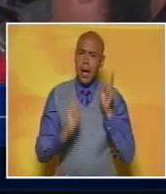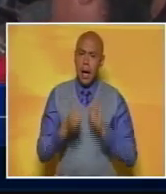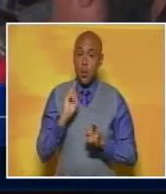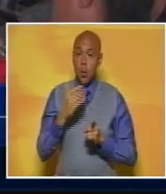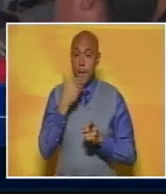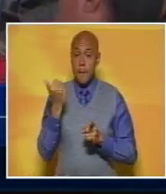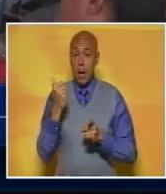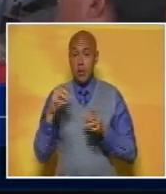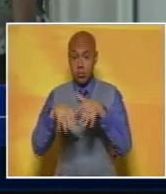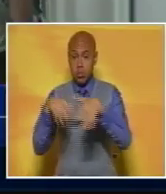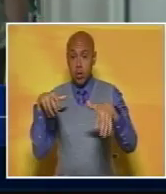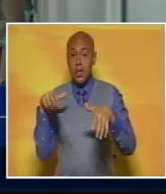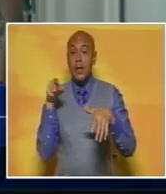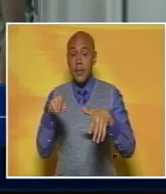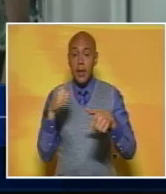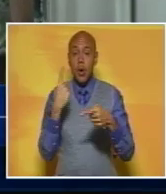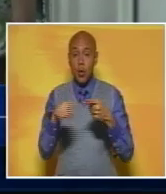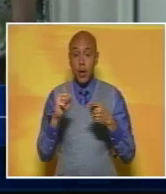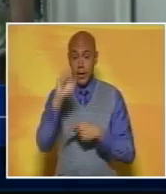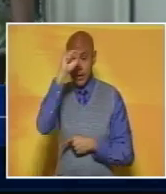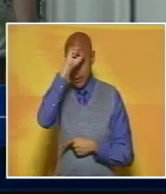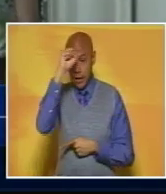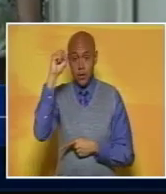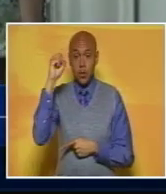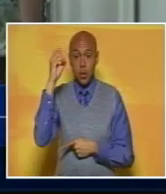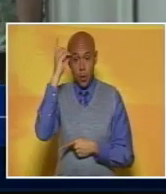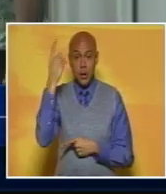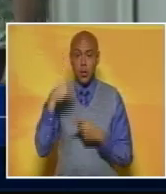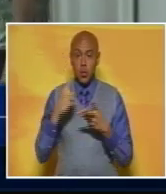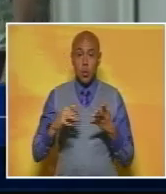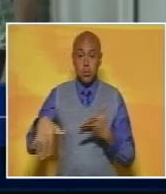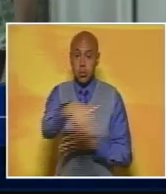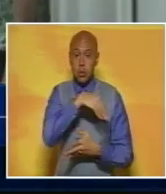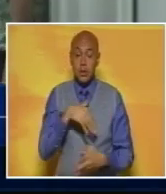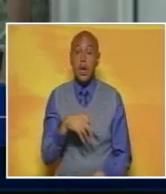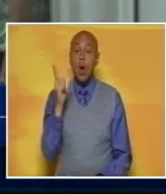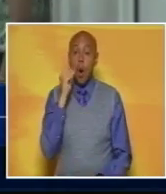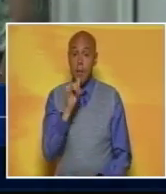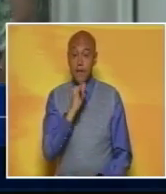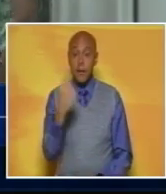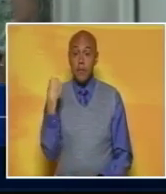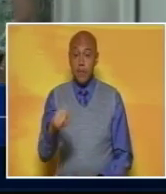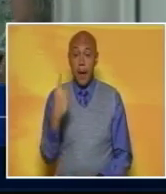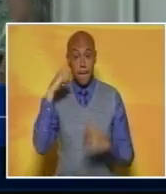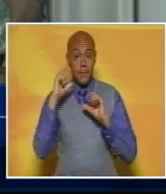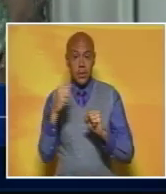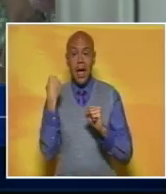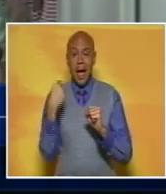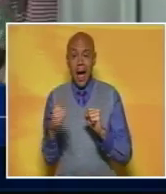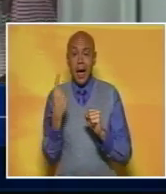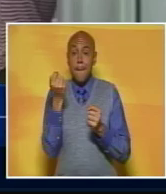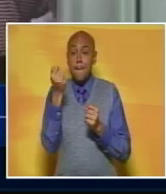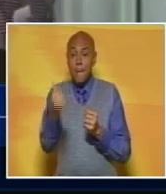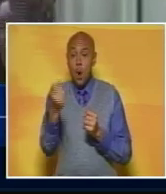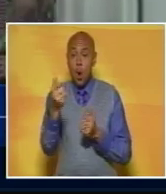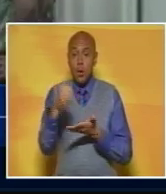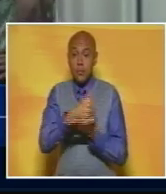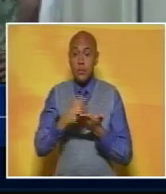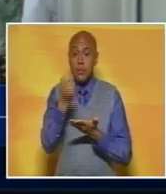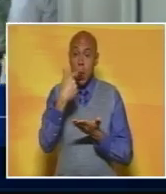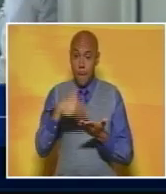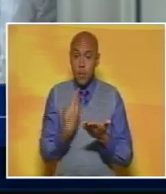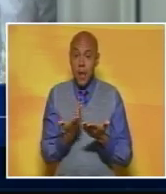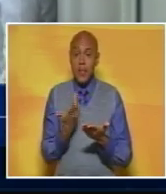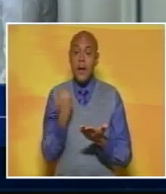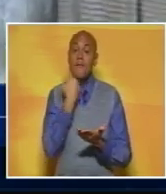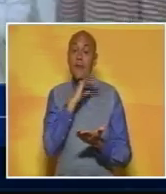casos detectados son Santiago, Santo Domingo y Azul. Médicos especialistas reportan escasez de medicamentos para tratar esta enfermedad.